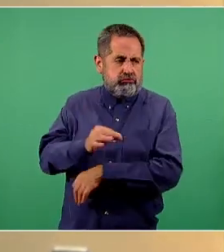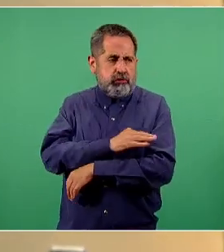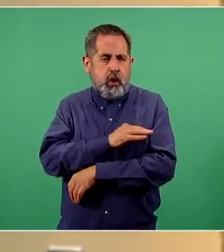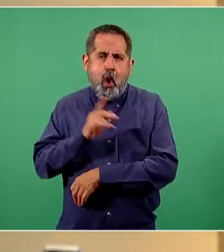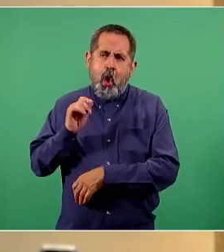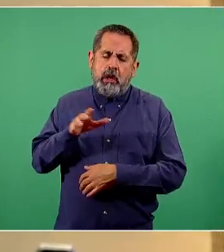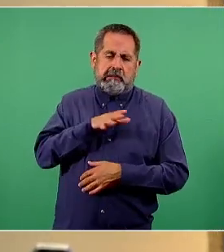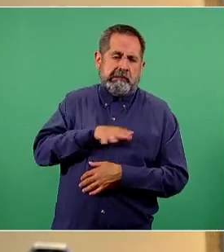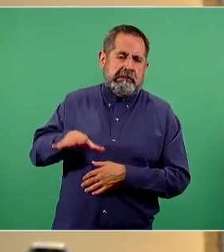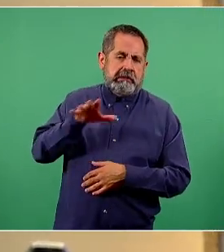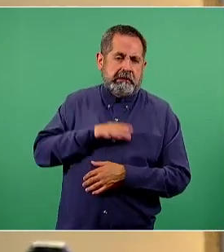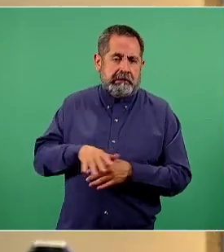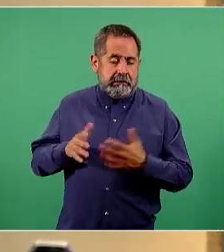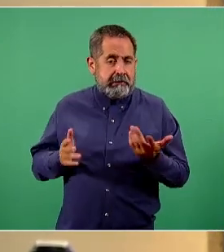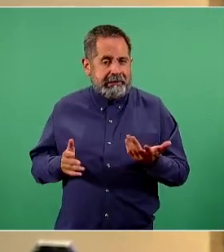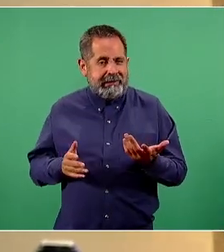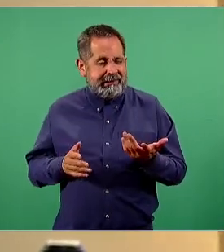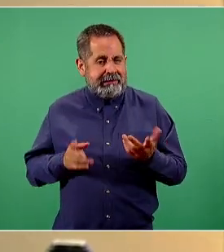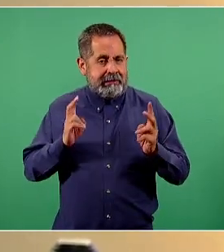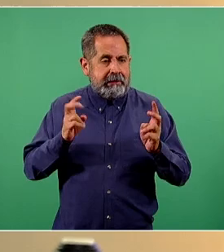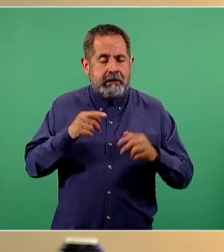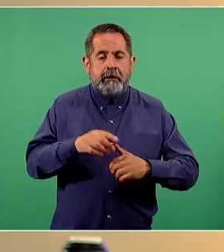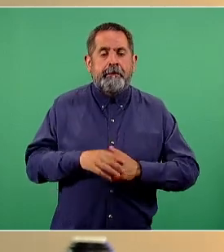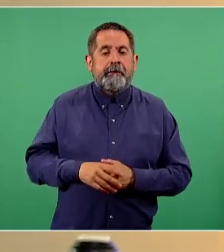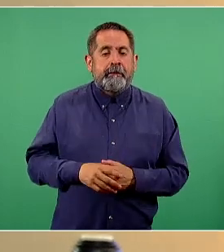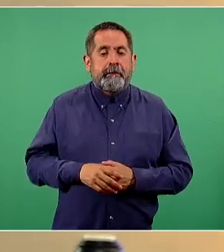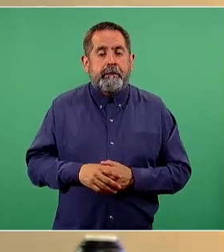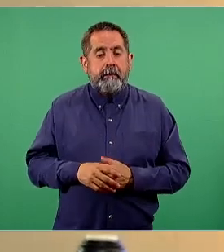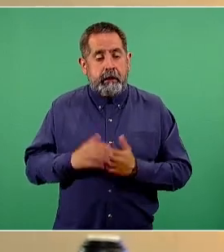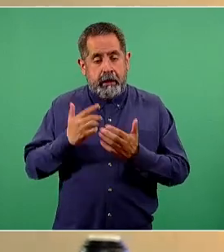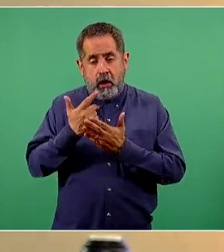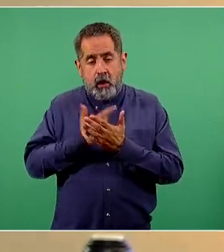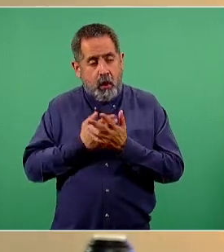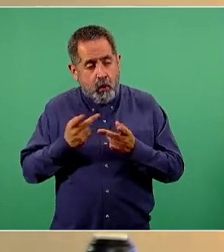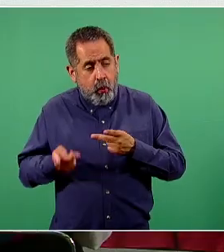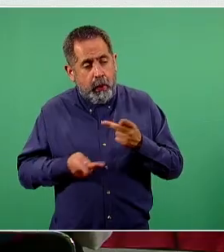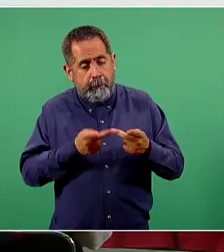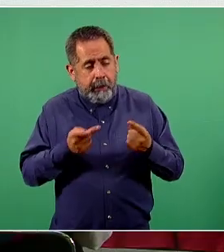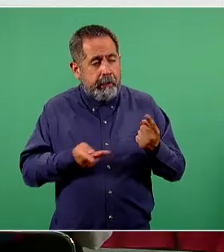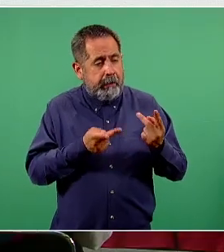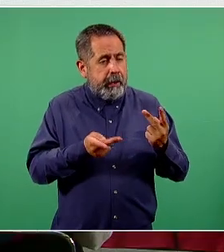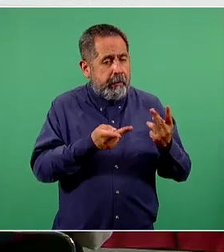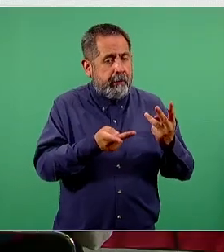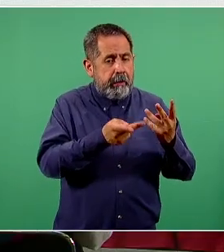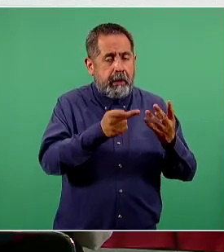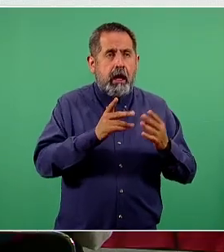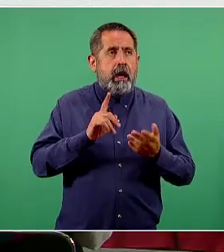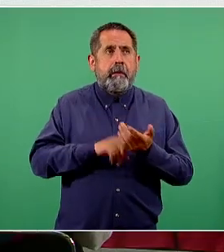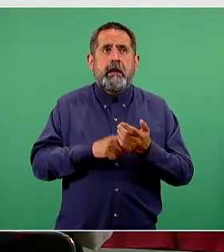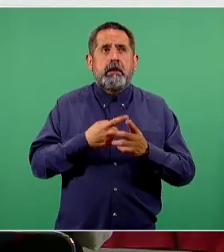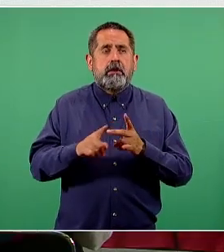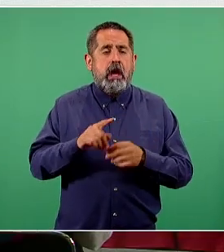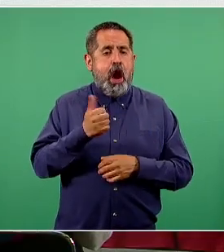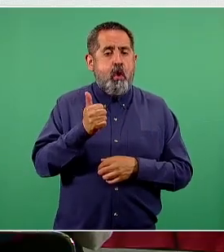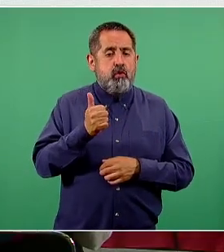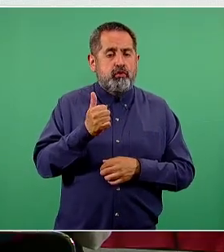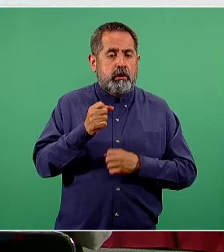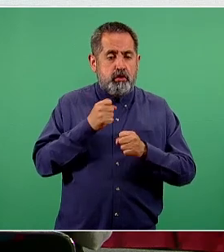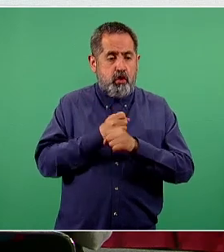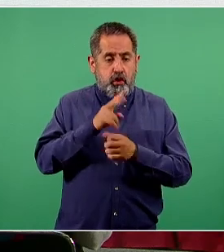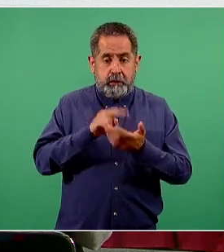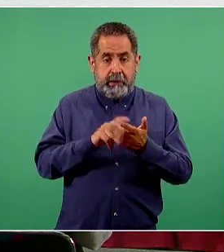cuando viniera la vacuna COVID? La encuesta se empezó a levantar en agosto de 2020,